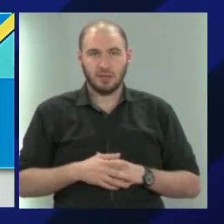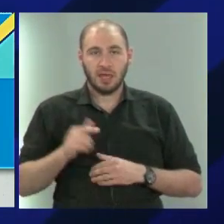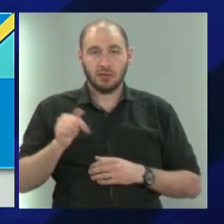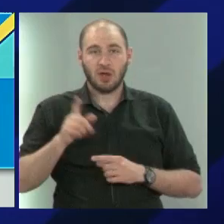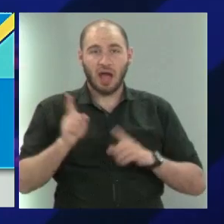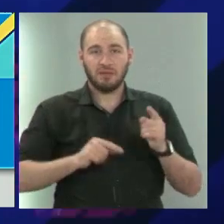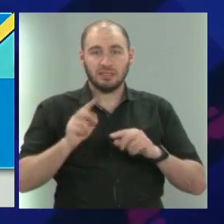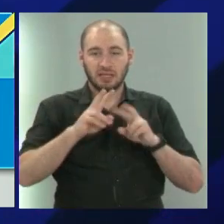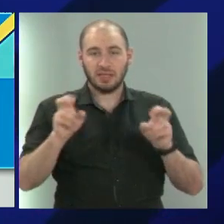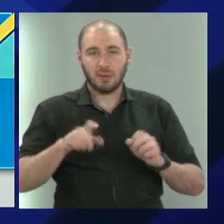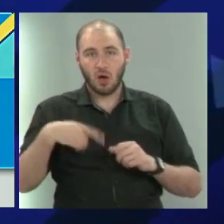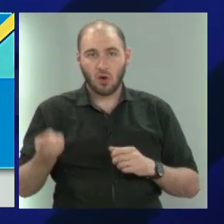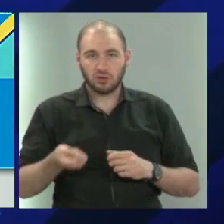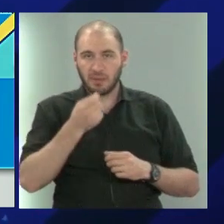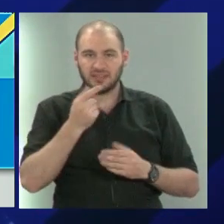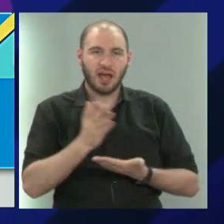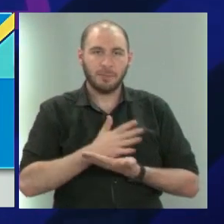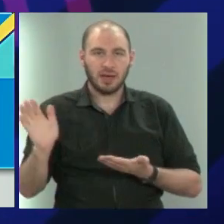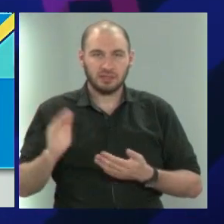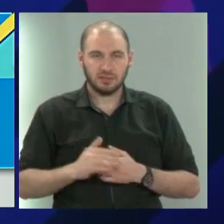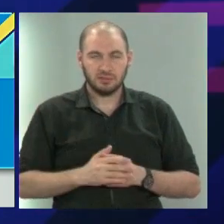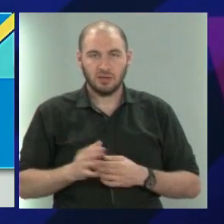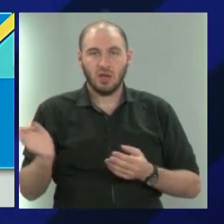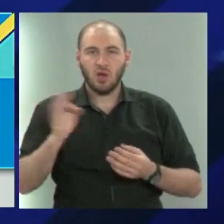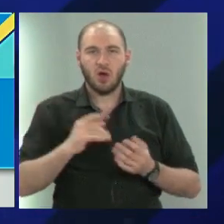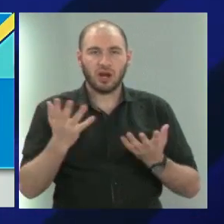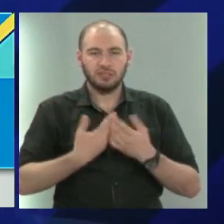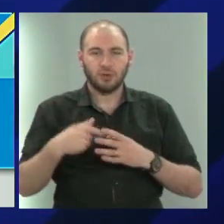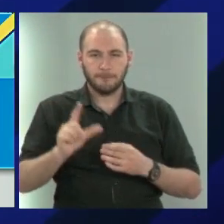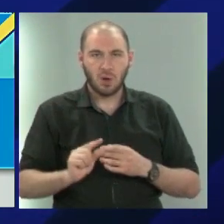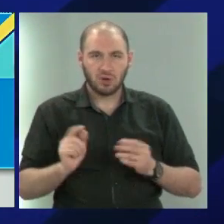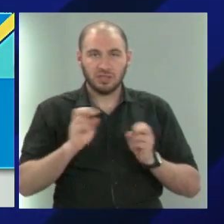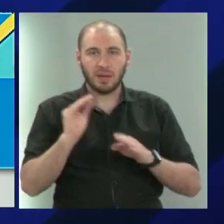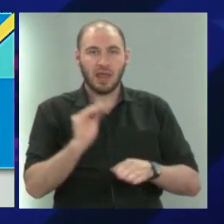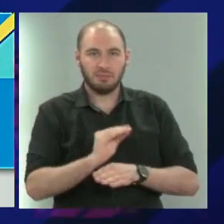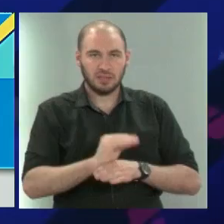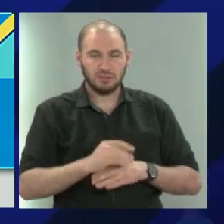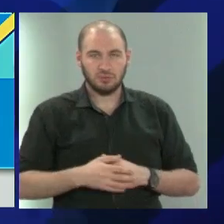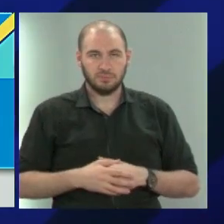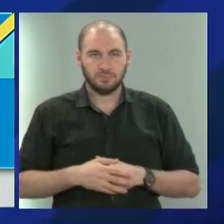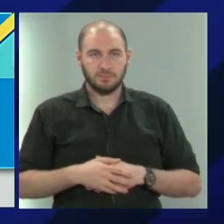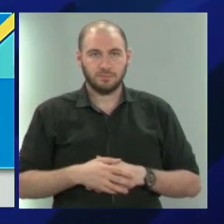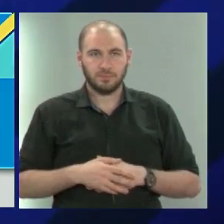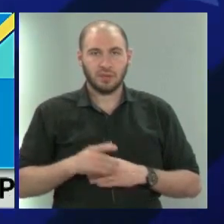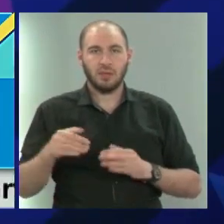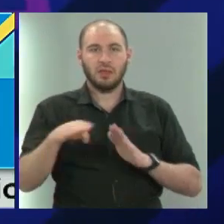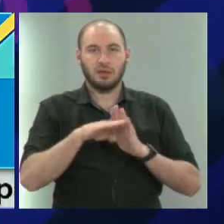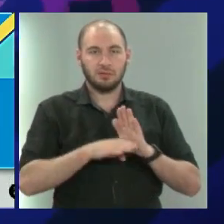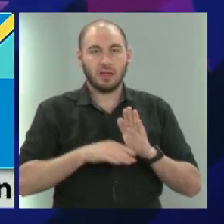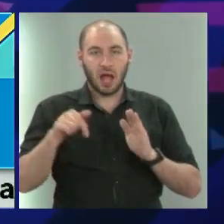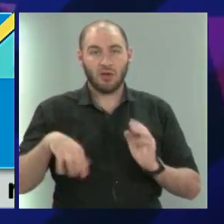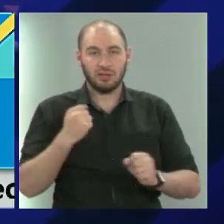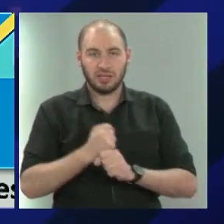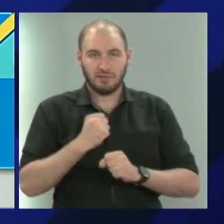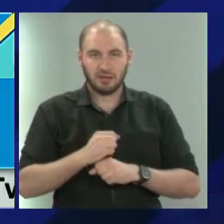veces con otros aspectos que parece que son ajenos, ¿no? O que no tendrían tanto que ver, que hacen a la alimentación, por ejemplo, ¿no? Son factores que hoy se viene